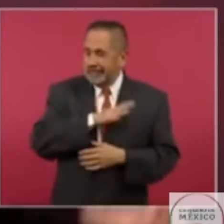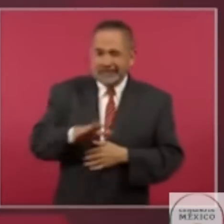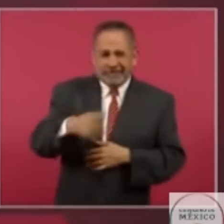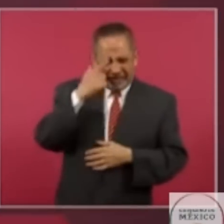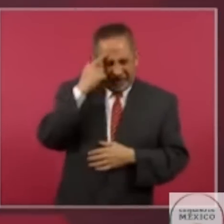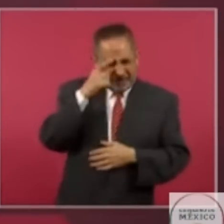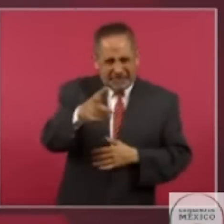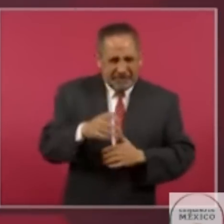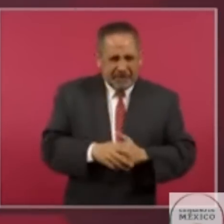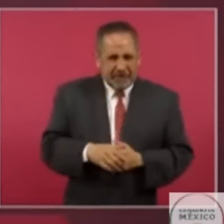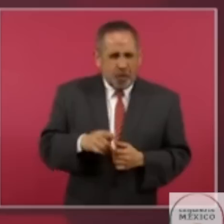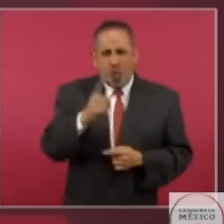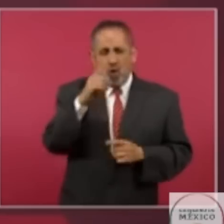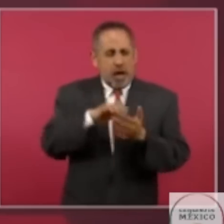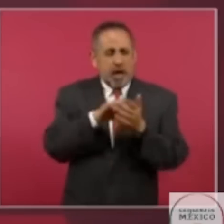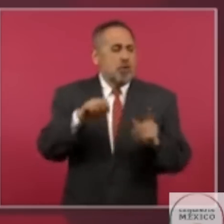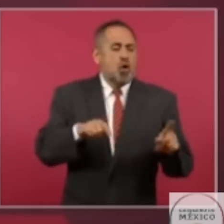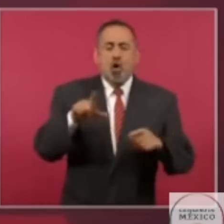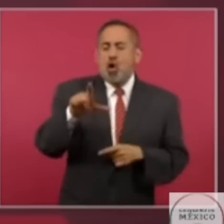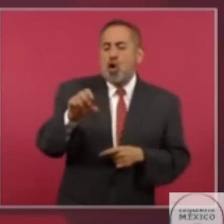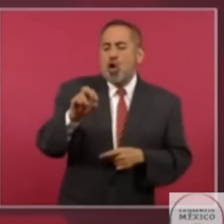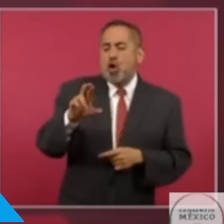Nada más lo de Mola.